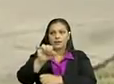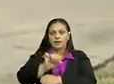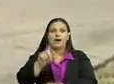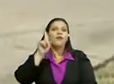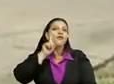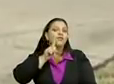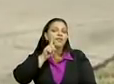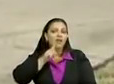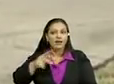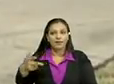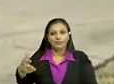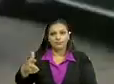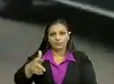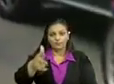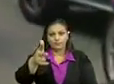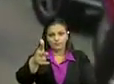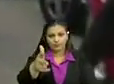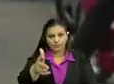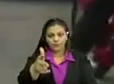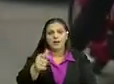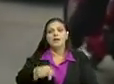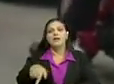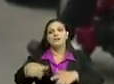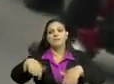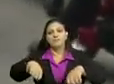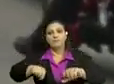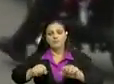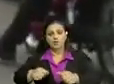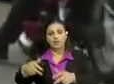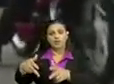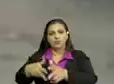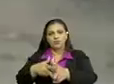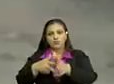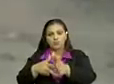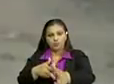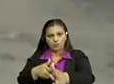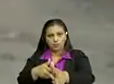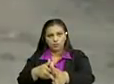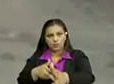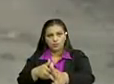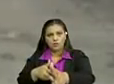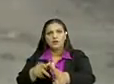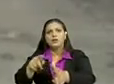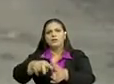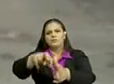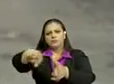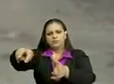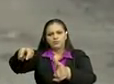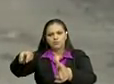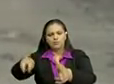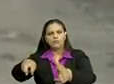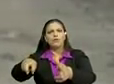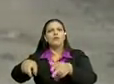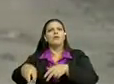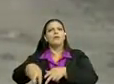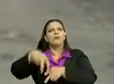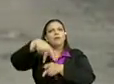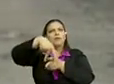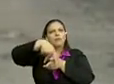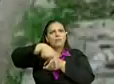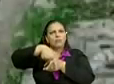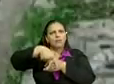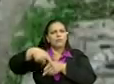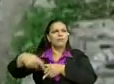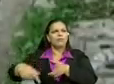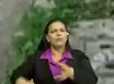del carro iba una moto, se va del carro un tipo y se embarca en la moto. Y asaltaron a mi hija y un amigo que estaba ahí al